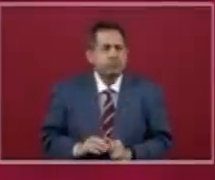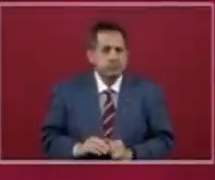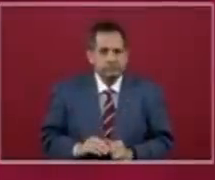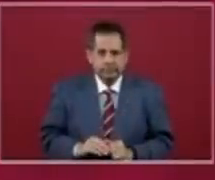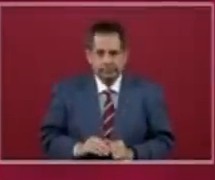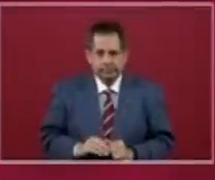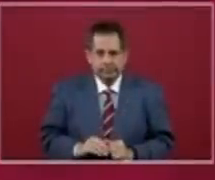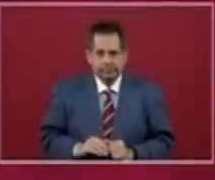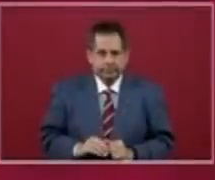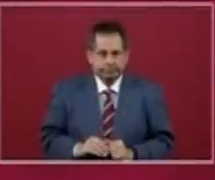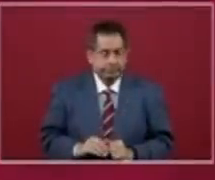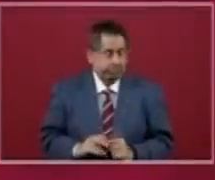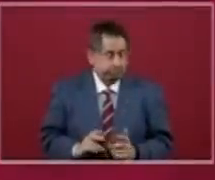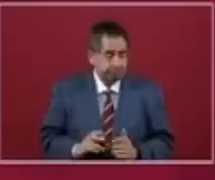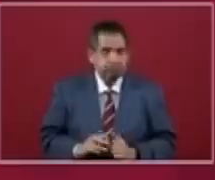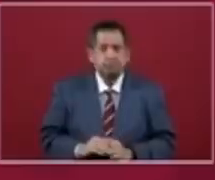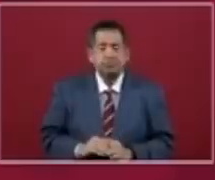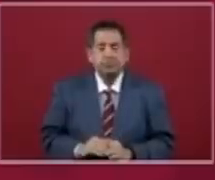que